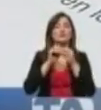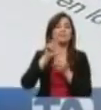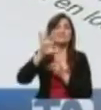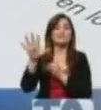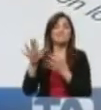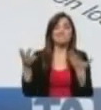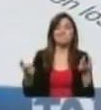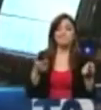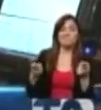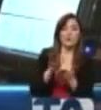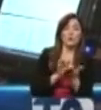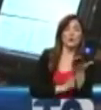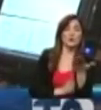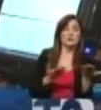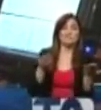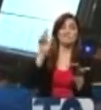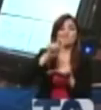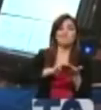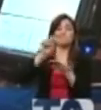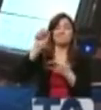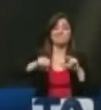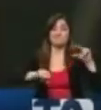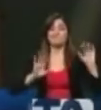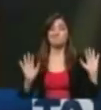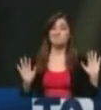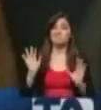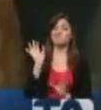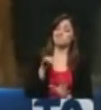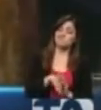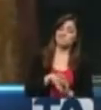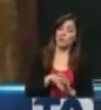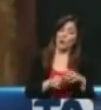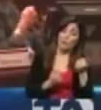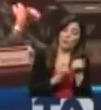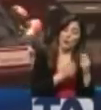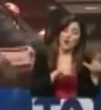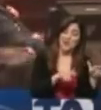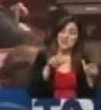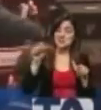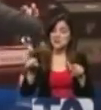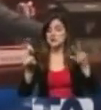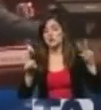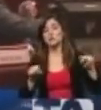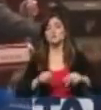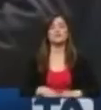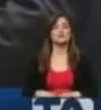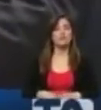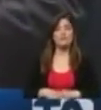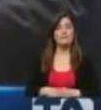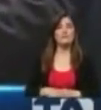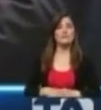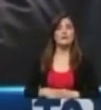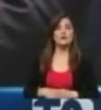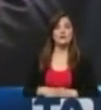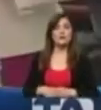incierto el futuro de este proyecto. Será solo al interior del Pleno donde se medirán los apoyos al presidente Moreno y donde las fuerzas políticas decidirán si